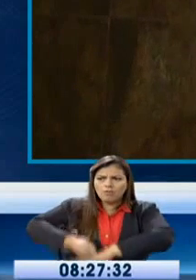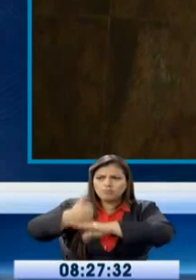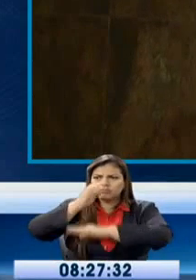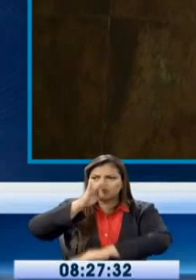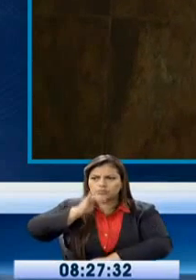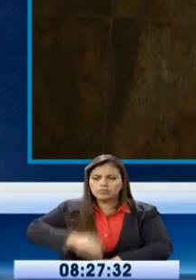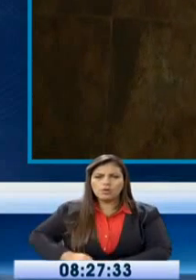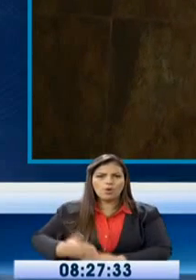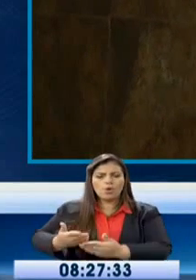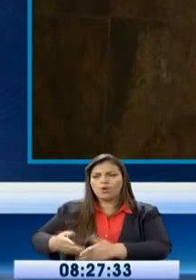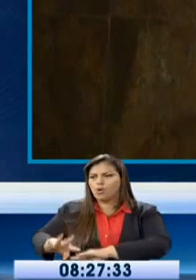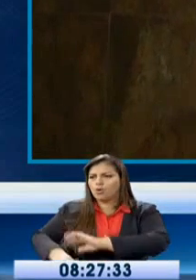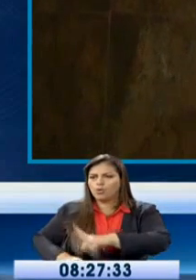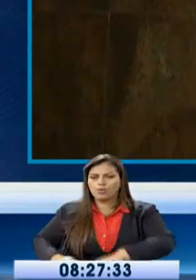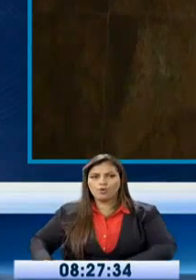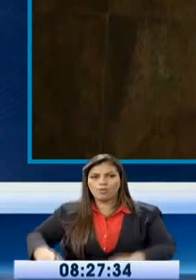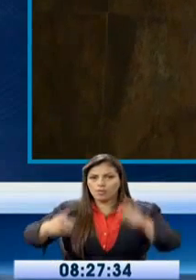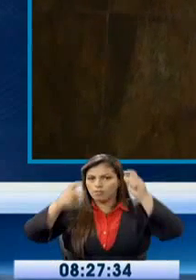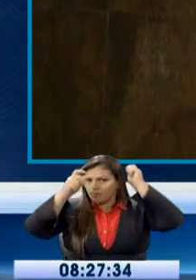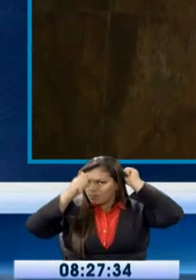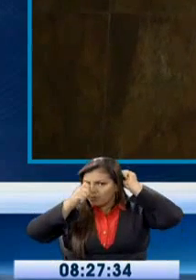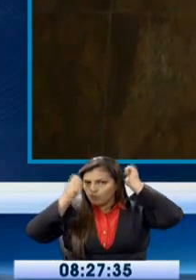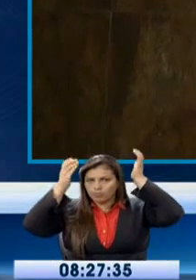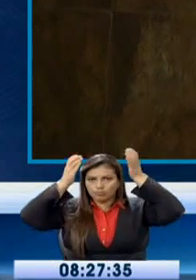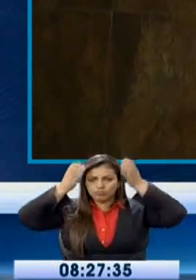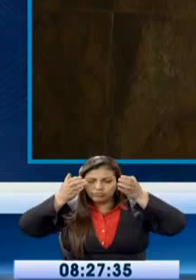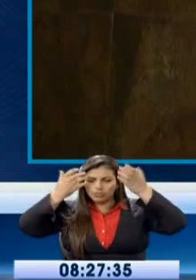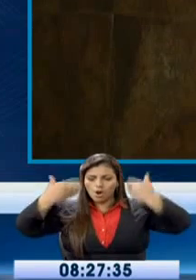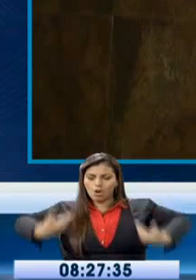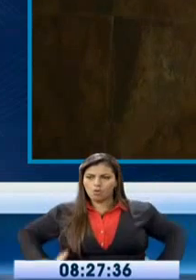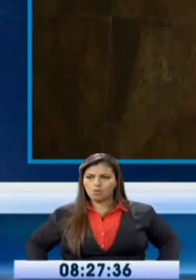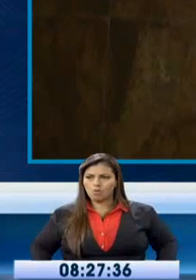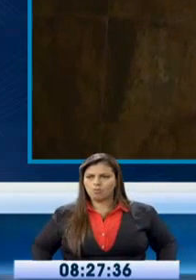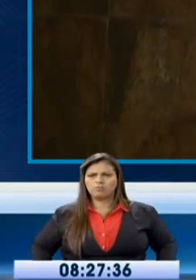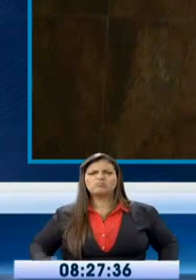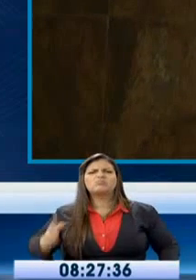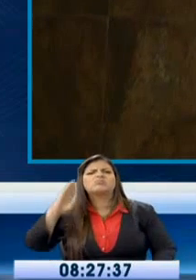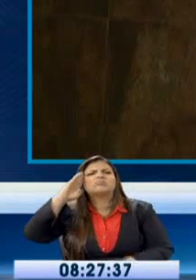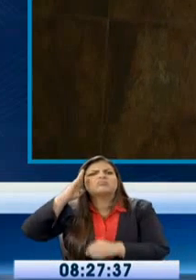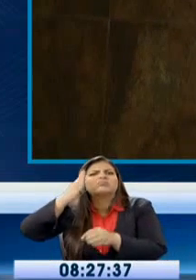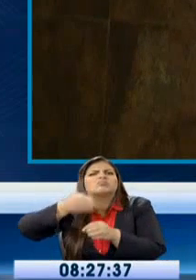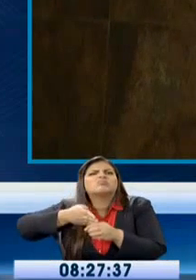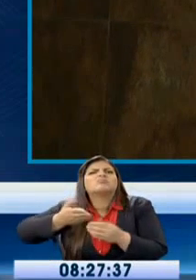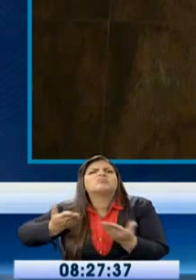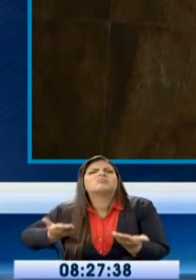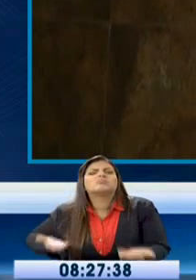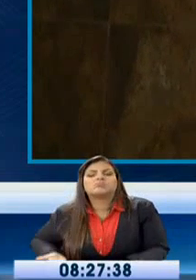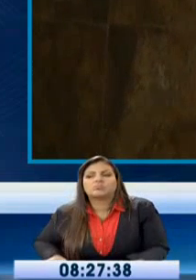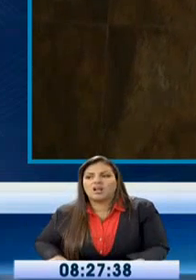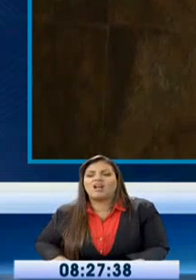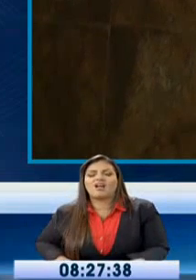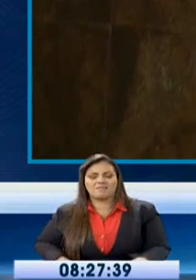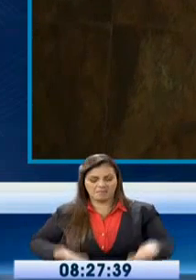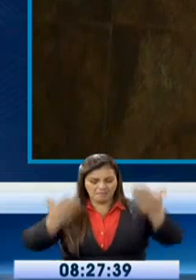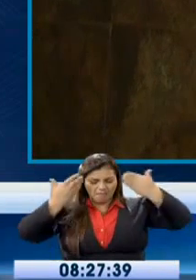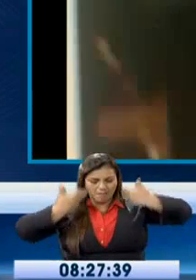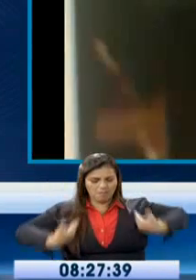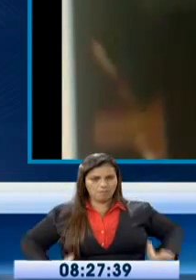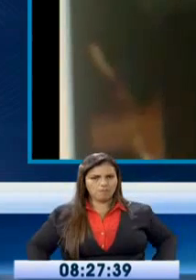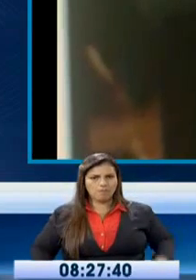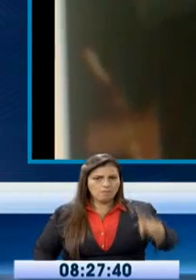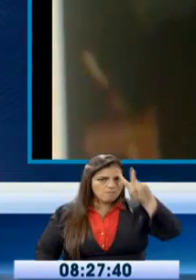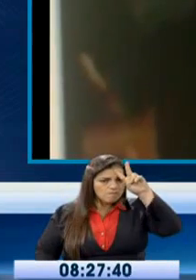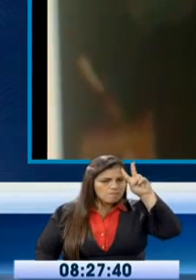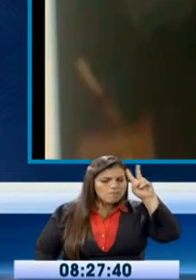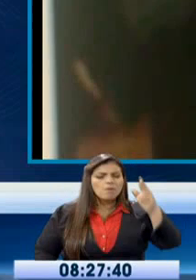ellos, su propio grupo de pseudoagentes, para robar y asaltar. Claro. Así que, señores del ATM, policía y todas